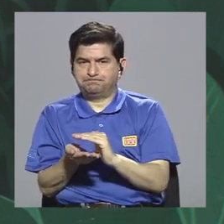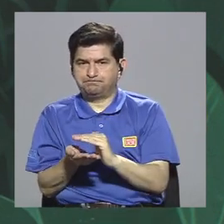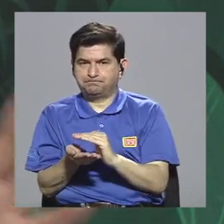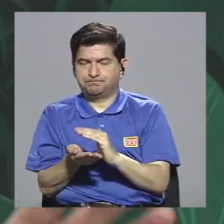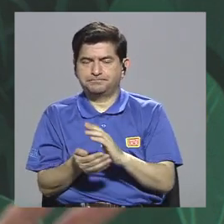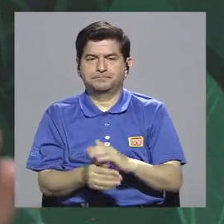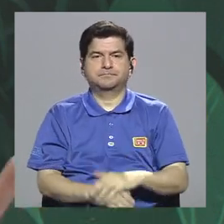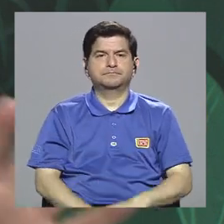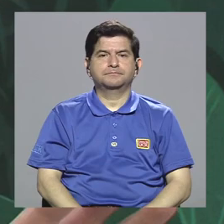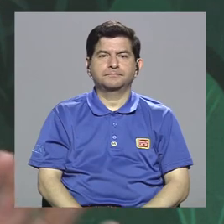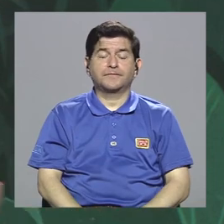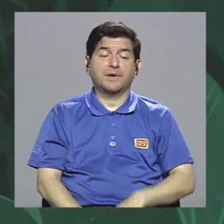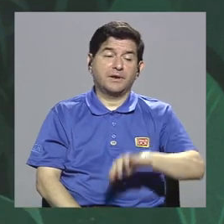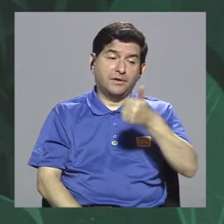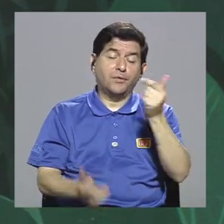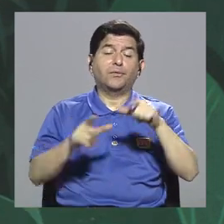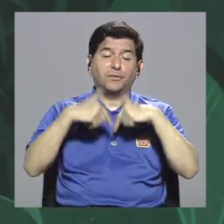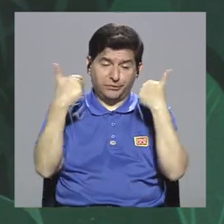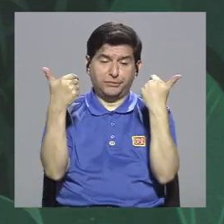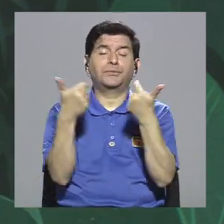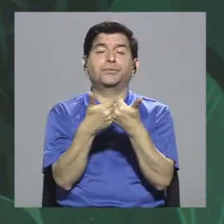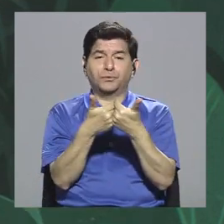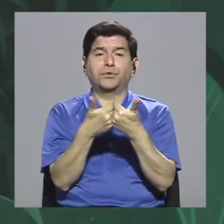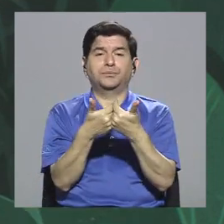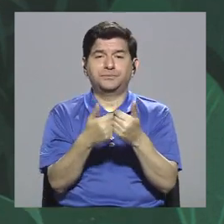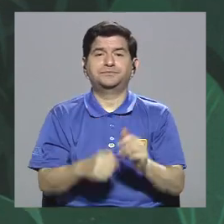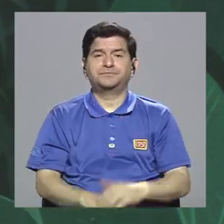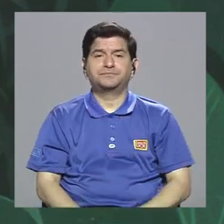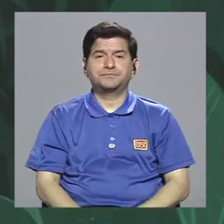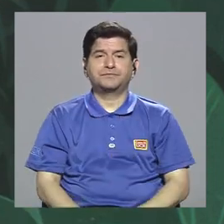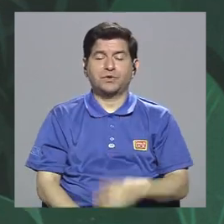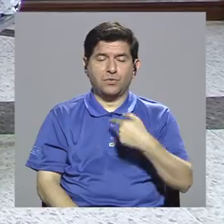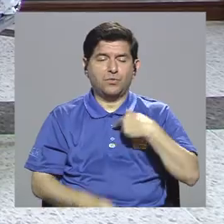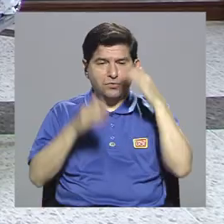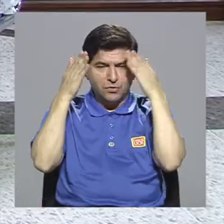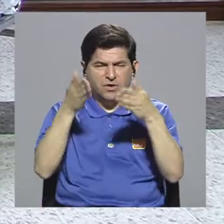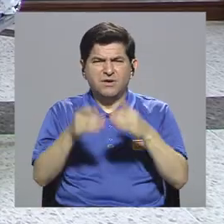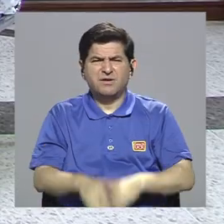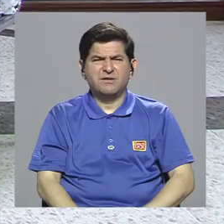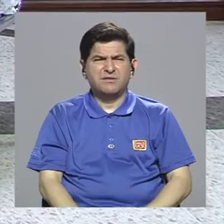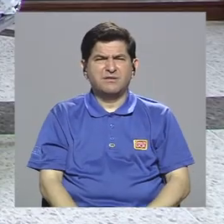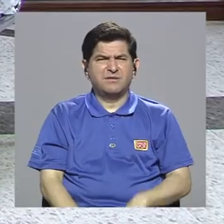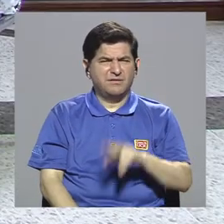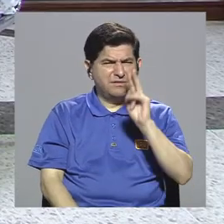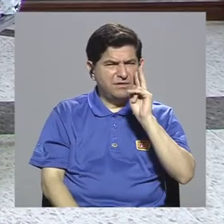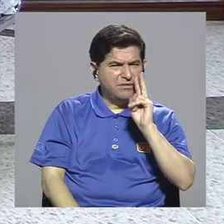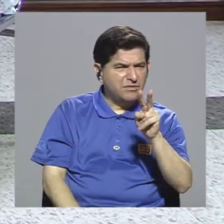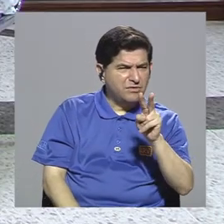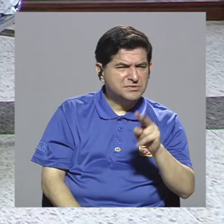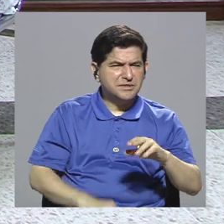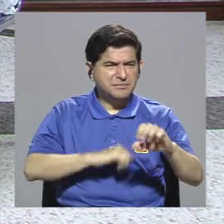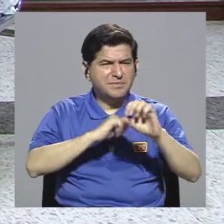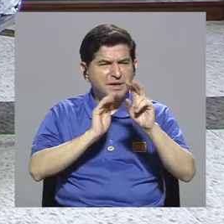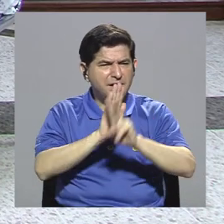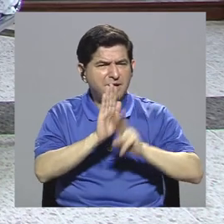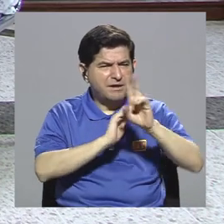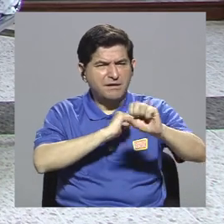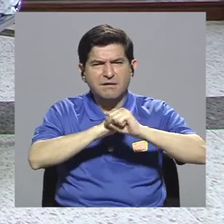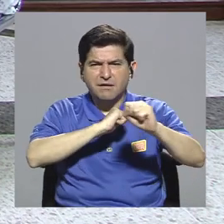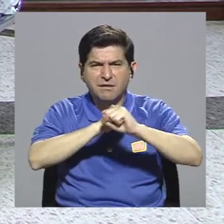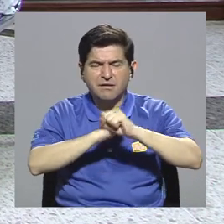Entonces, pues es otro grupo al que se entonces, hemos querido dirigirnos. Entonces, lo que vemos en estos anuncios está